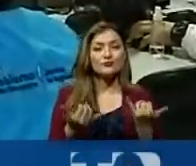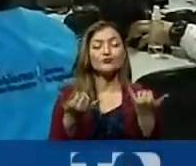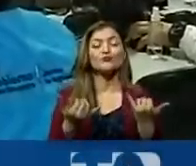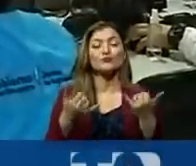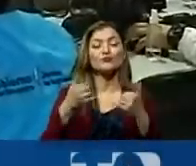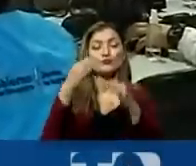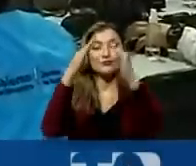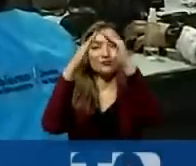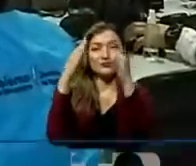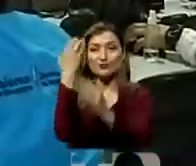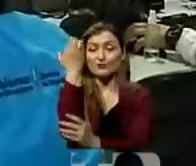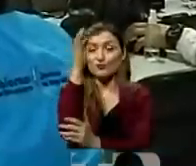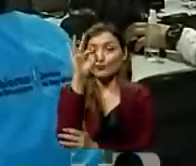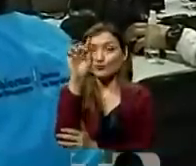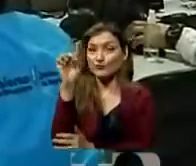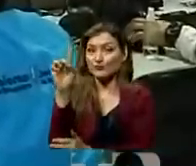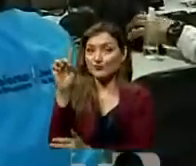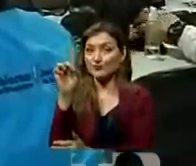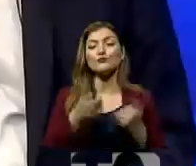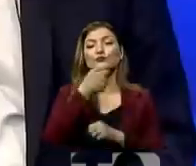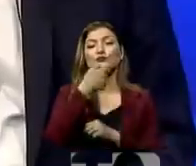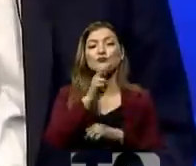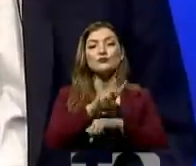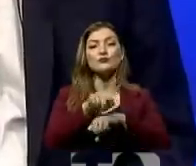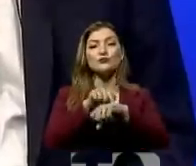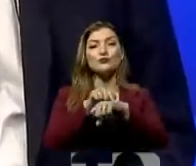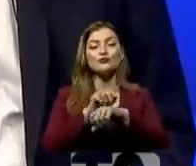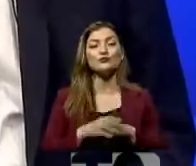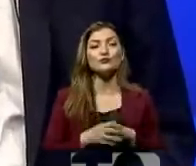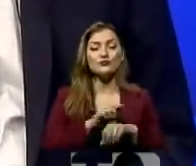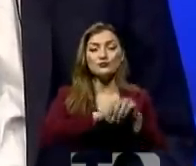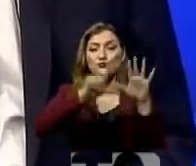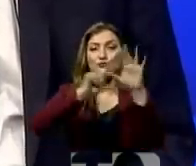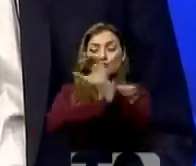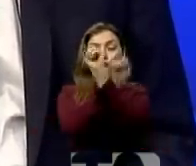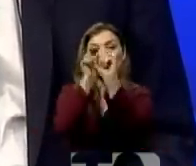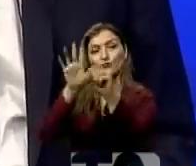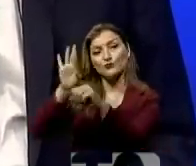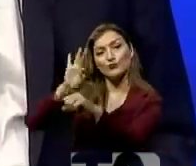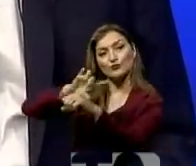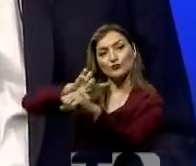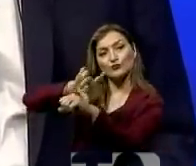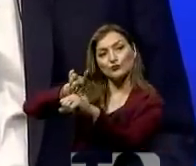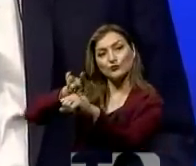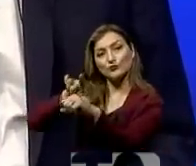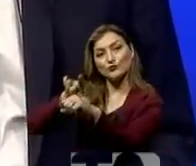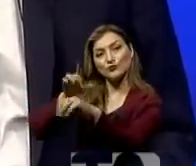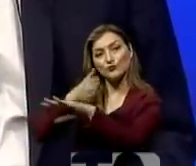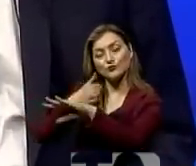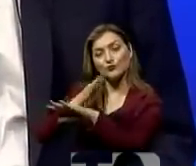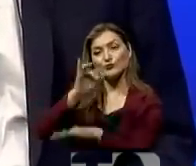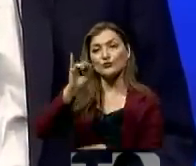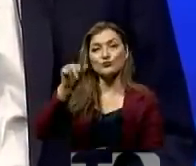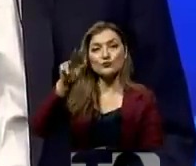911 amigos televidentes gente 39 de la mañana como ya lo habíamos anunciado nos acompaña iván correa secretario